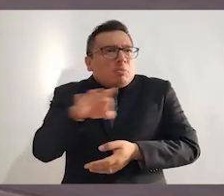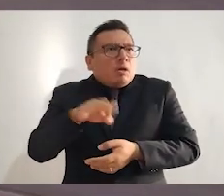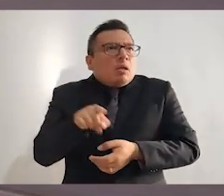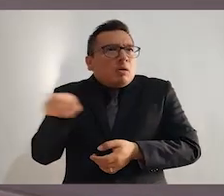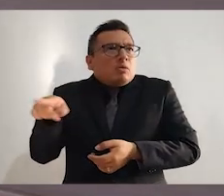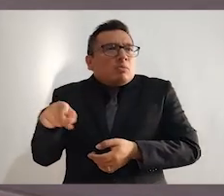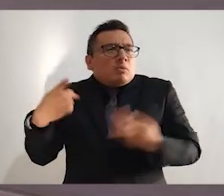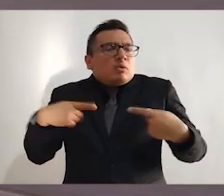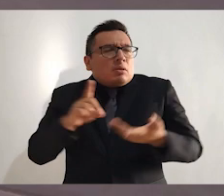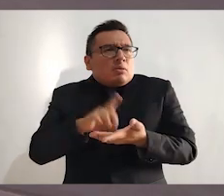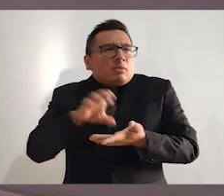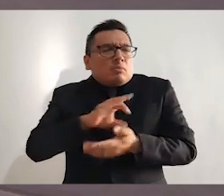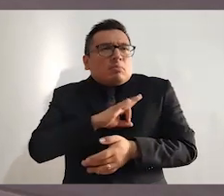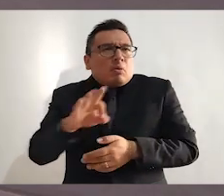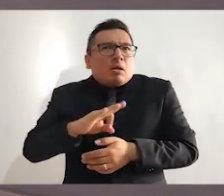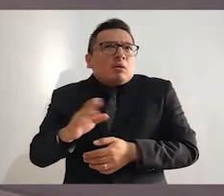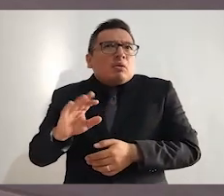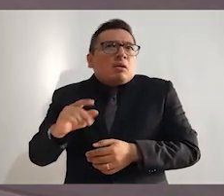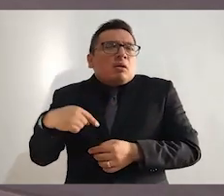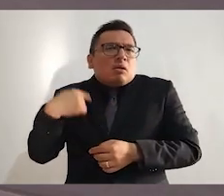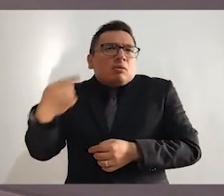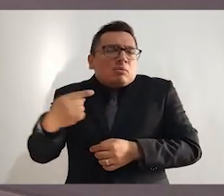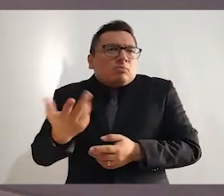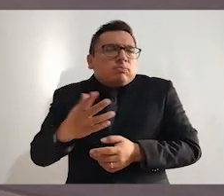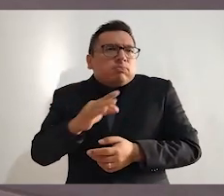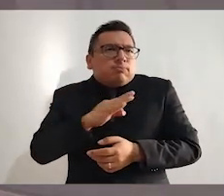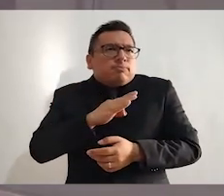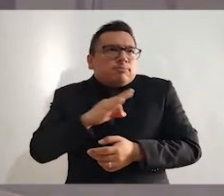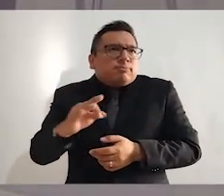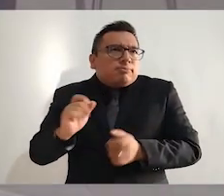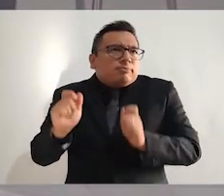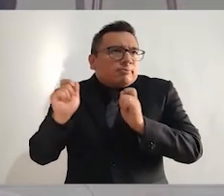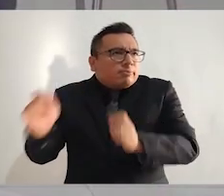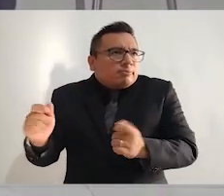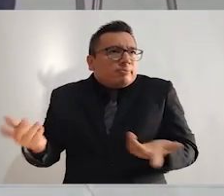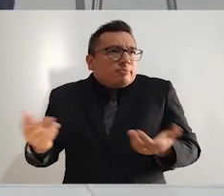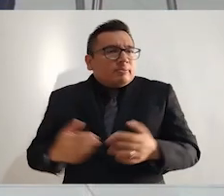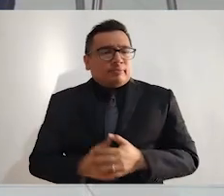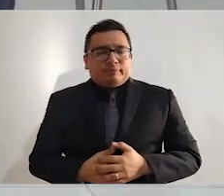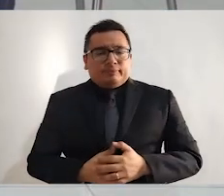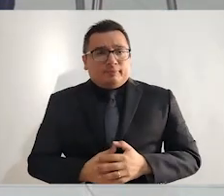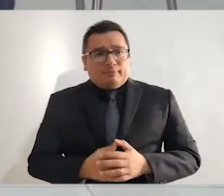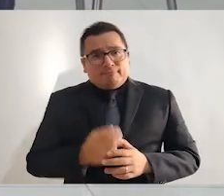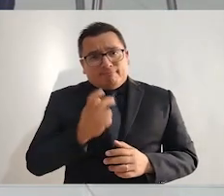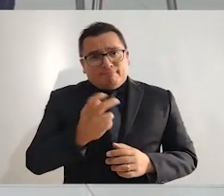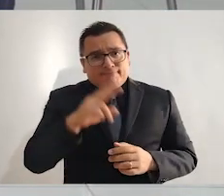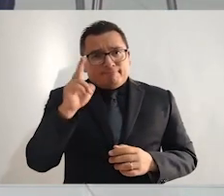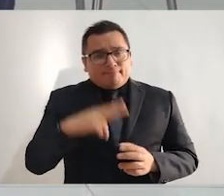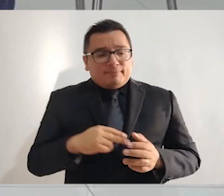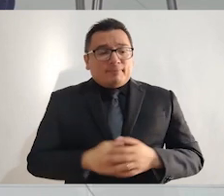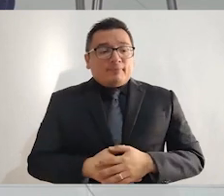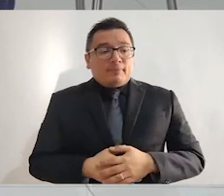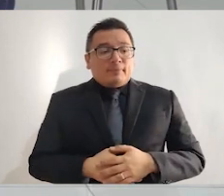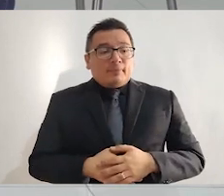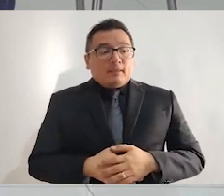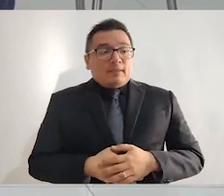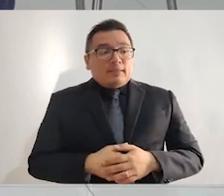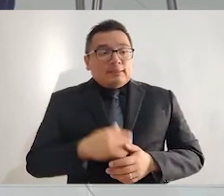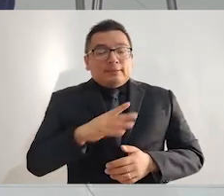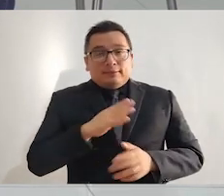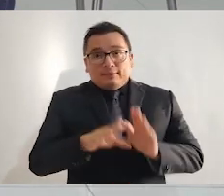con discapacidad. Uh-huh. Sí, es parte de un proceso en donde lo mencionábamos ahorita. Se ha avanzado,